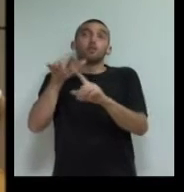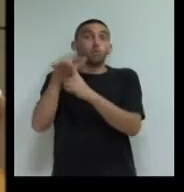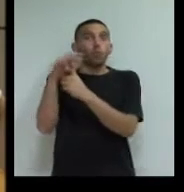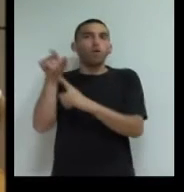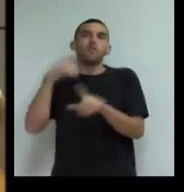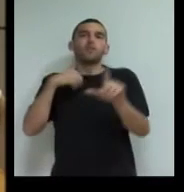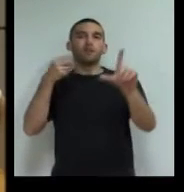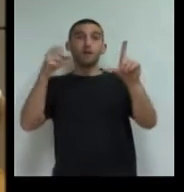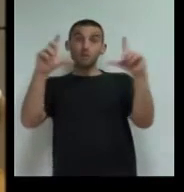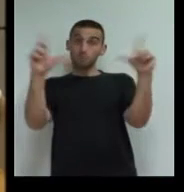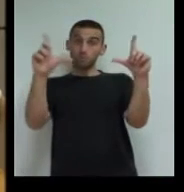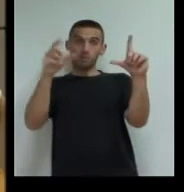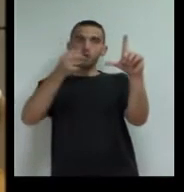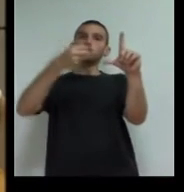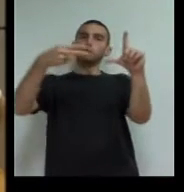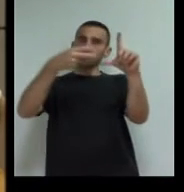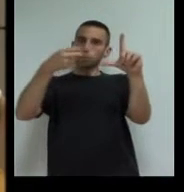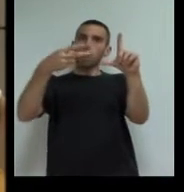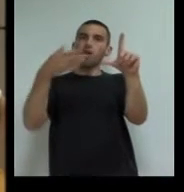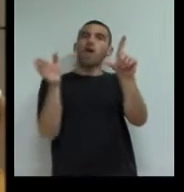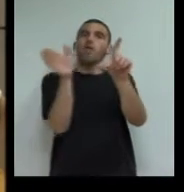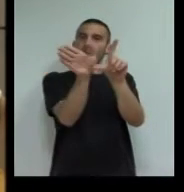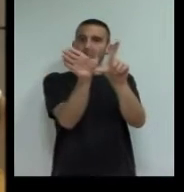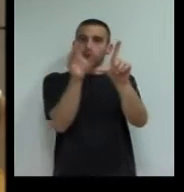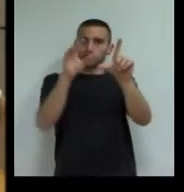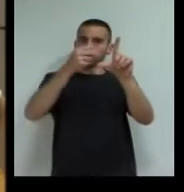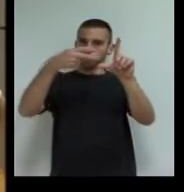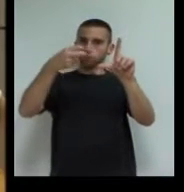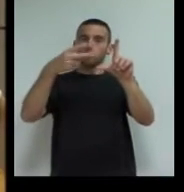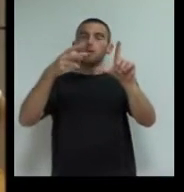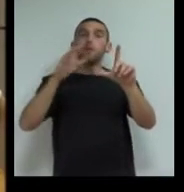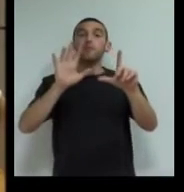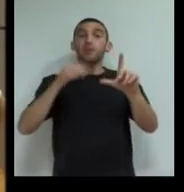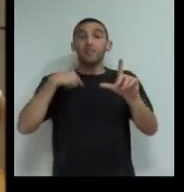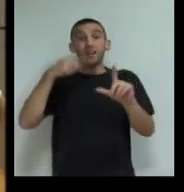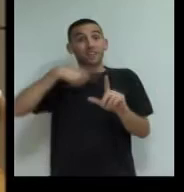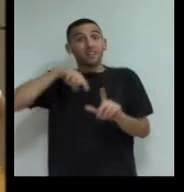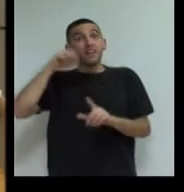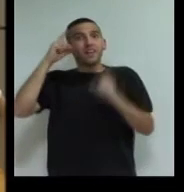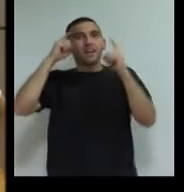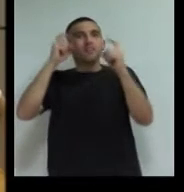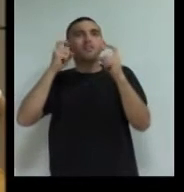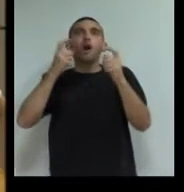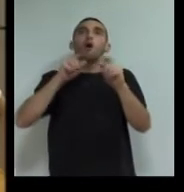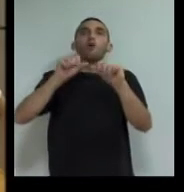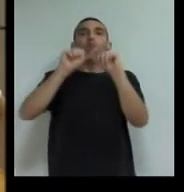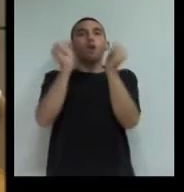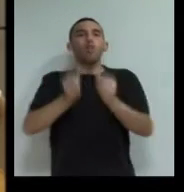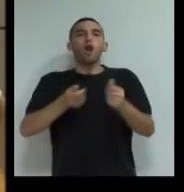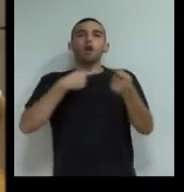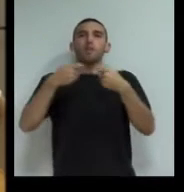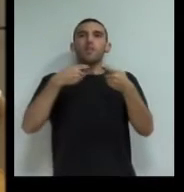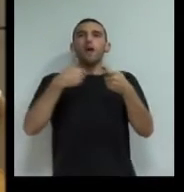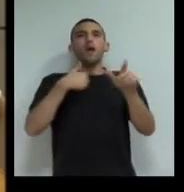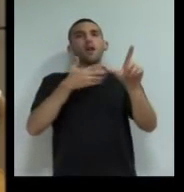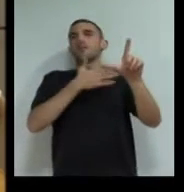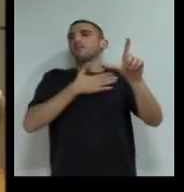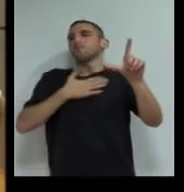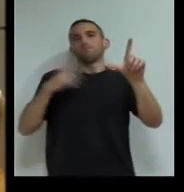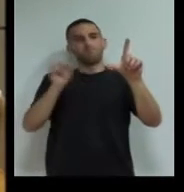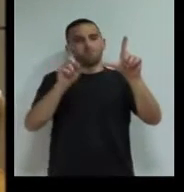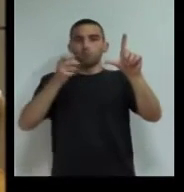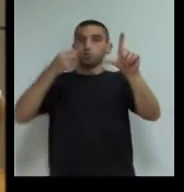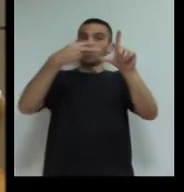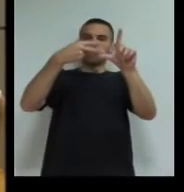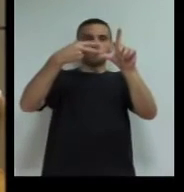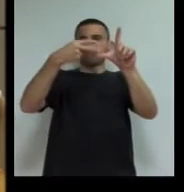sobretitulado sobre la imagen, pero en nuestro intento de modelo comercial era indudable que no se podía hacer. De